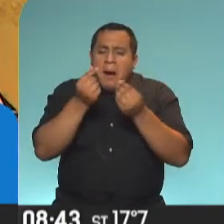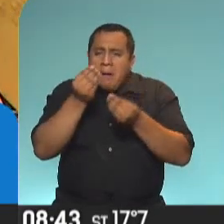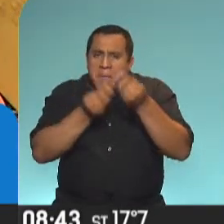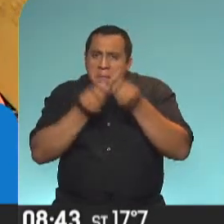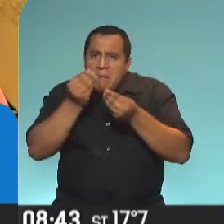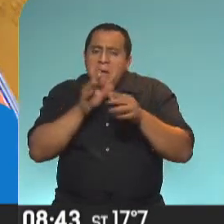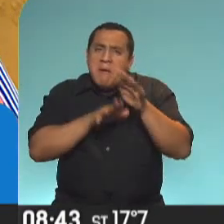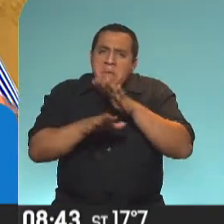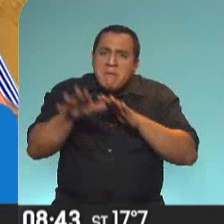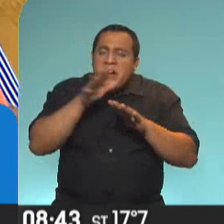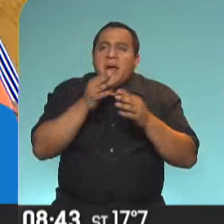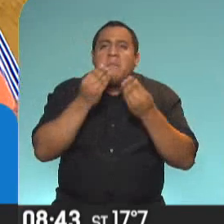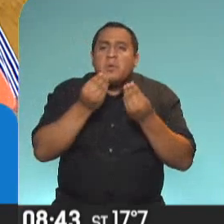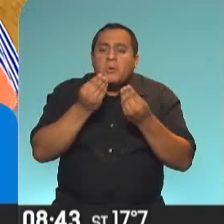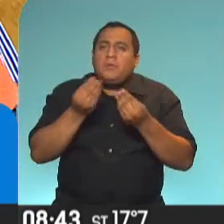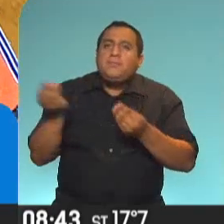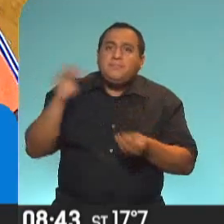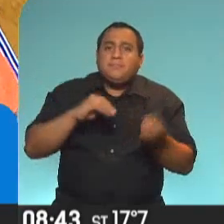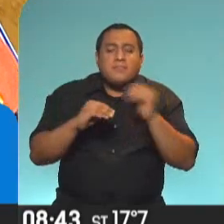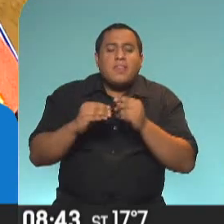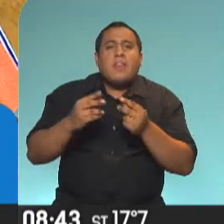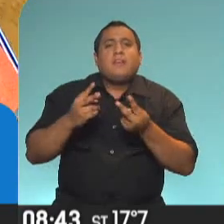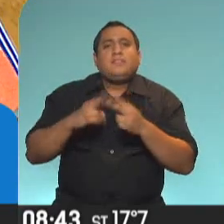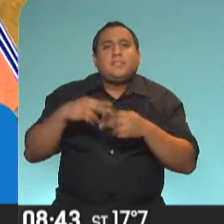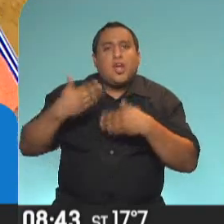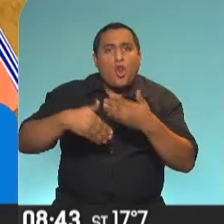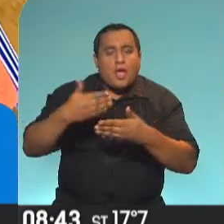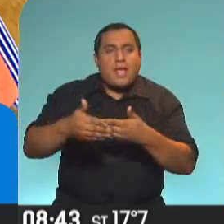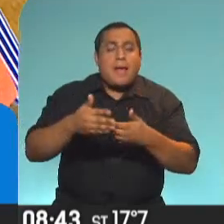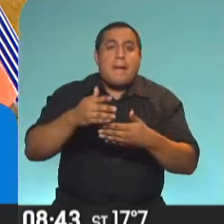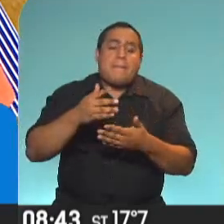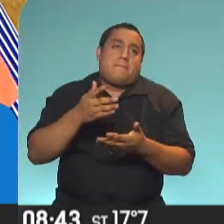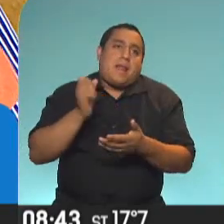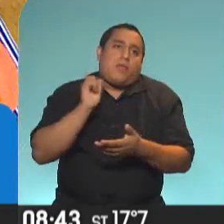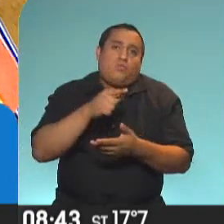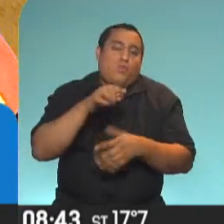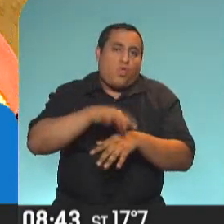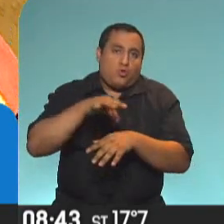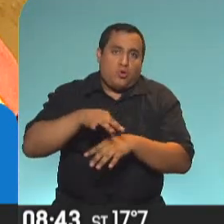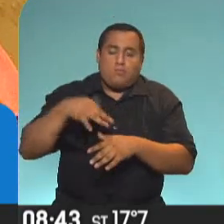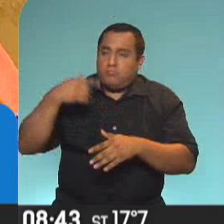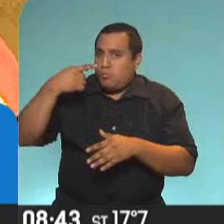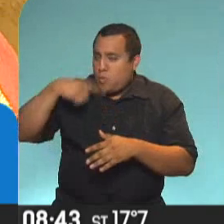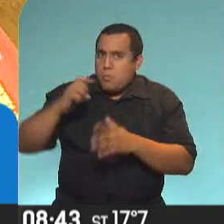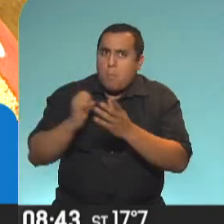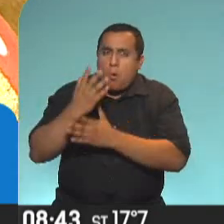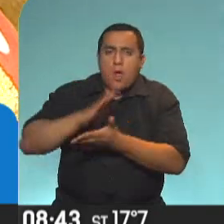ver con la incorporación de tecnología médica de última generación